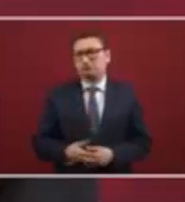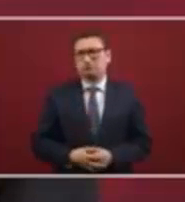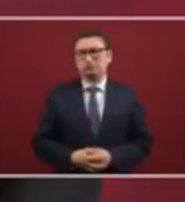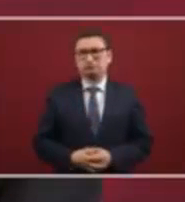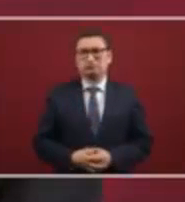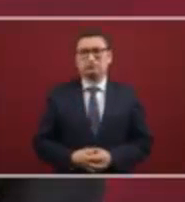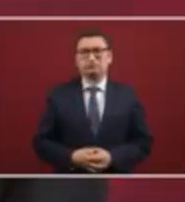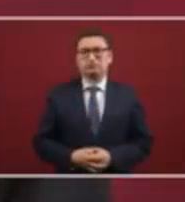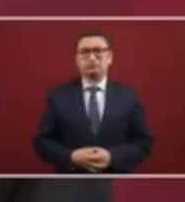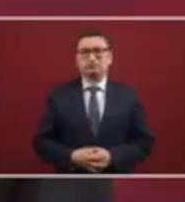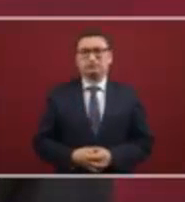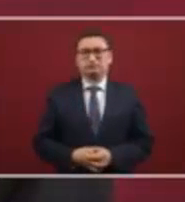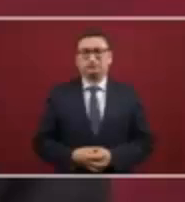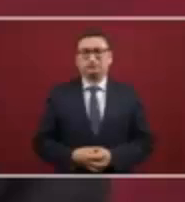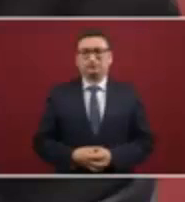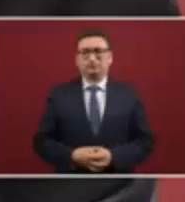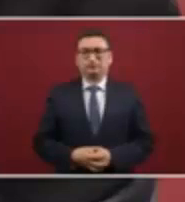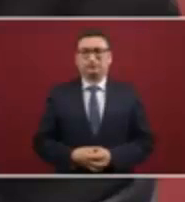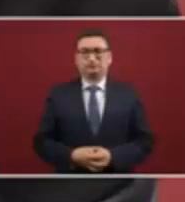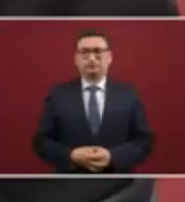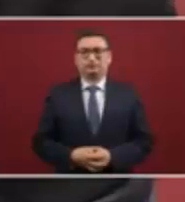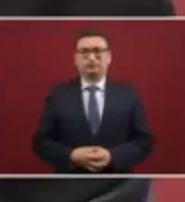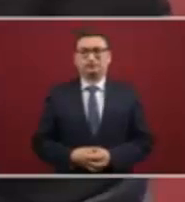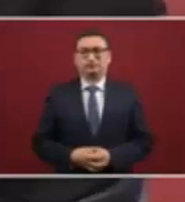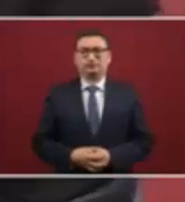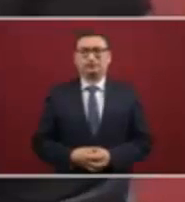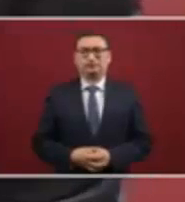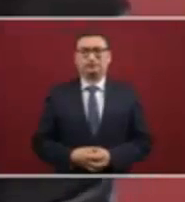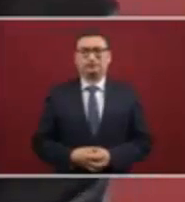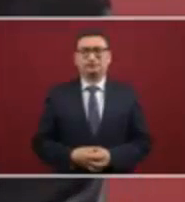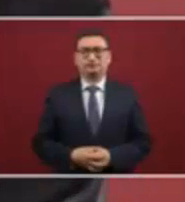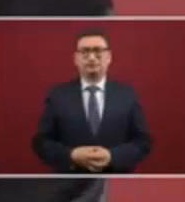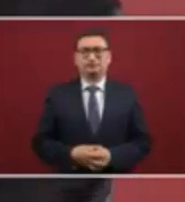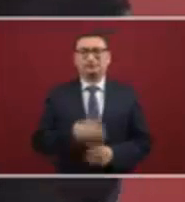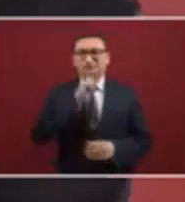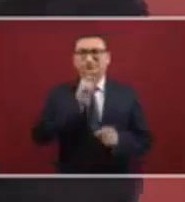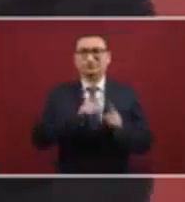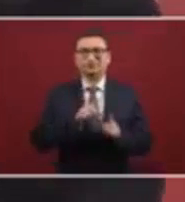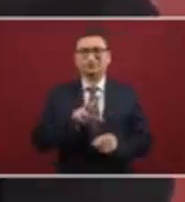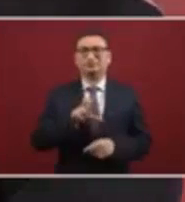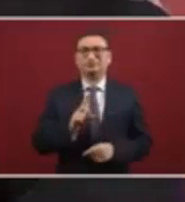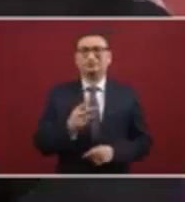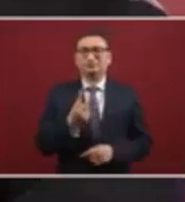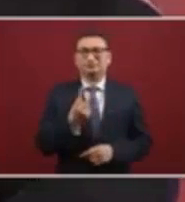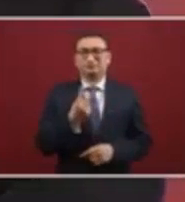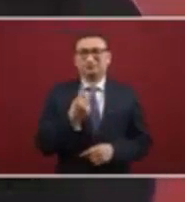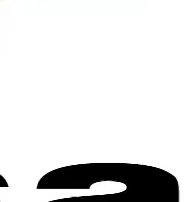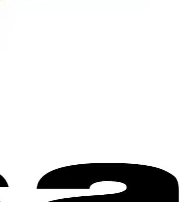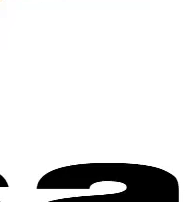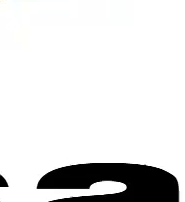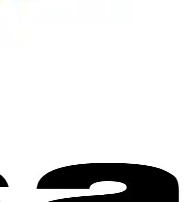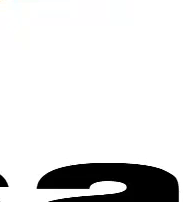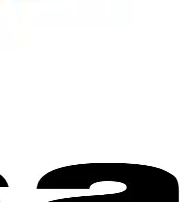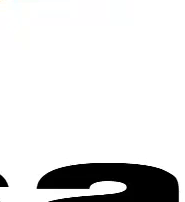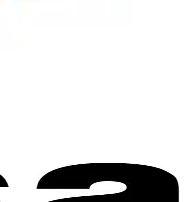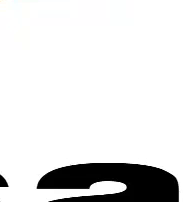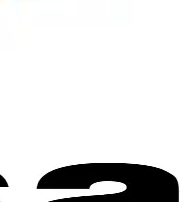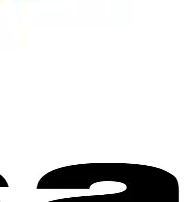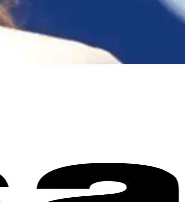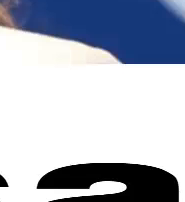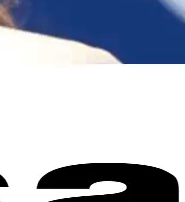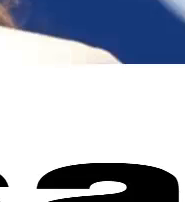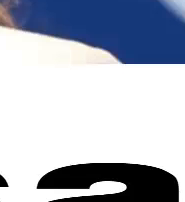porque Andrés Manuel López Obrador no llegara al poder y las campañas de desprestigio para verlo perder. Y hablando de